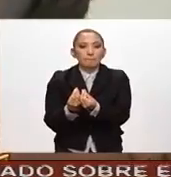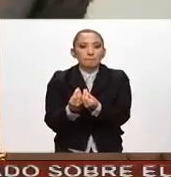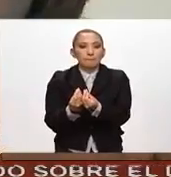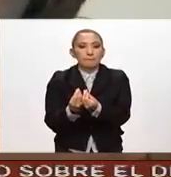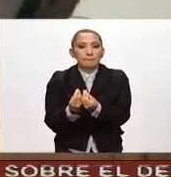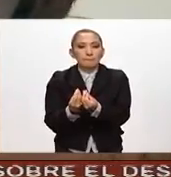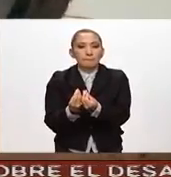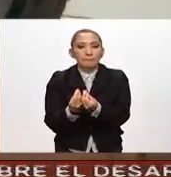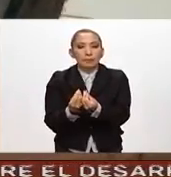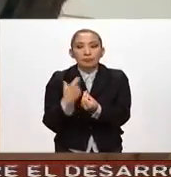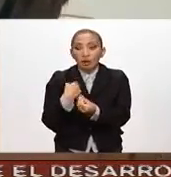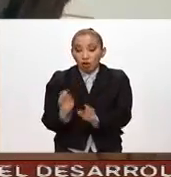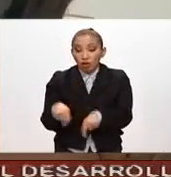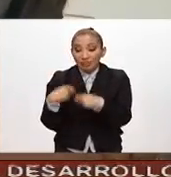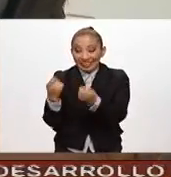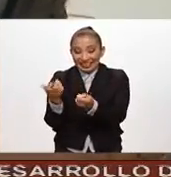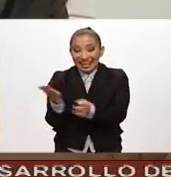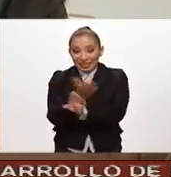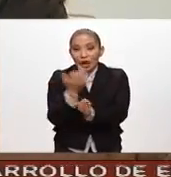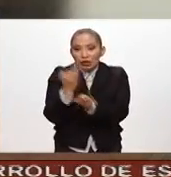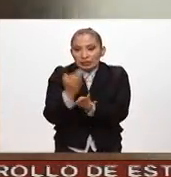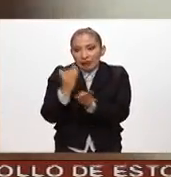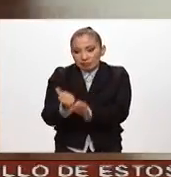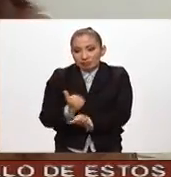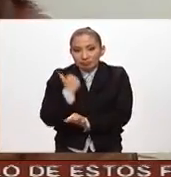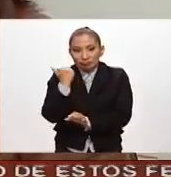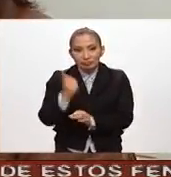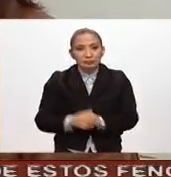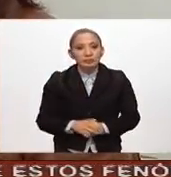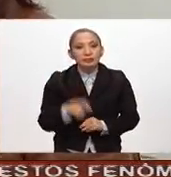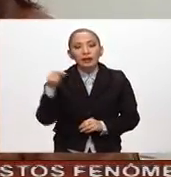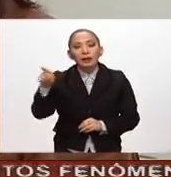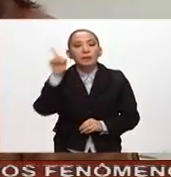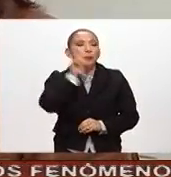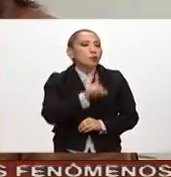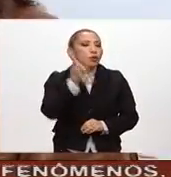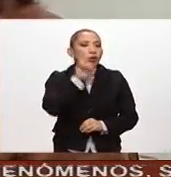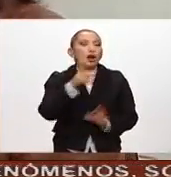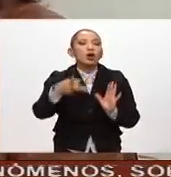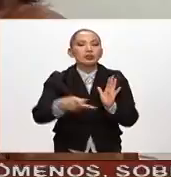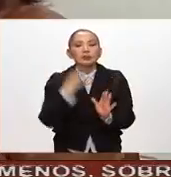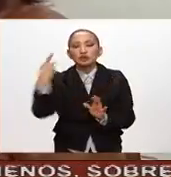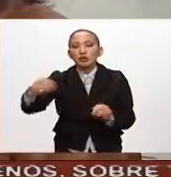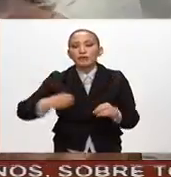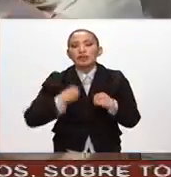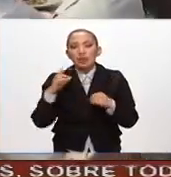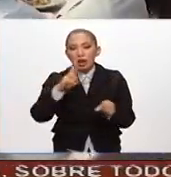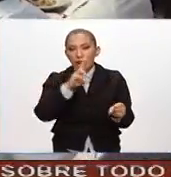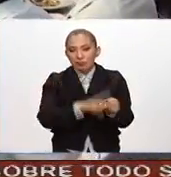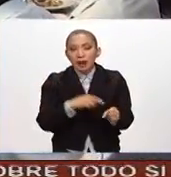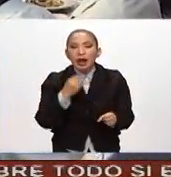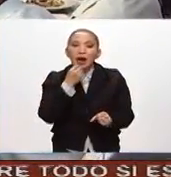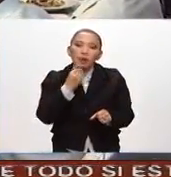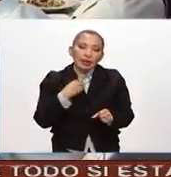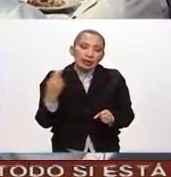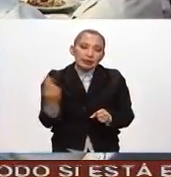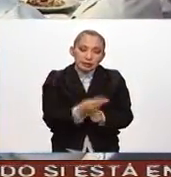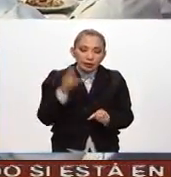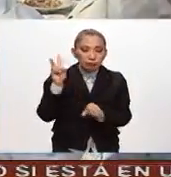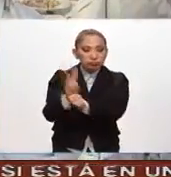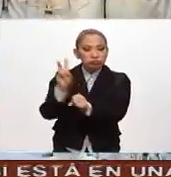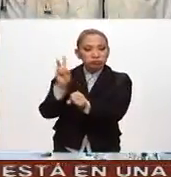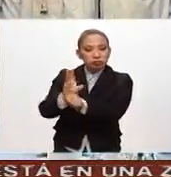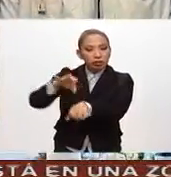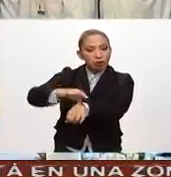Lo que no les di antes, quiero dárselos ahora. La paciente volverá a su vida normal, aunque requerirá de